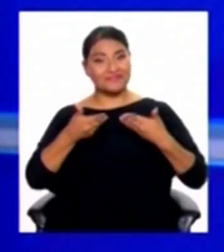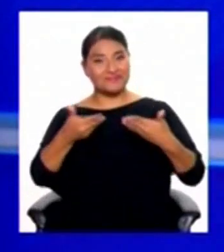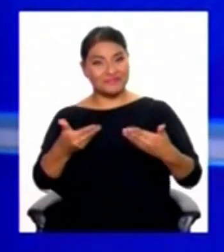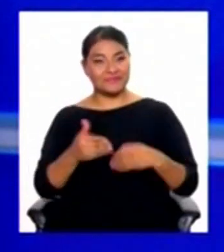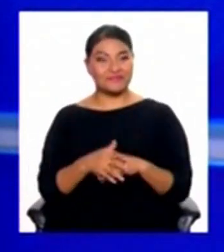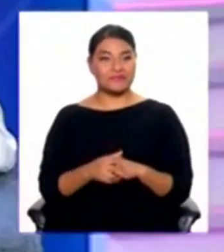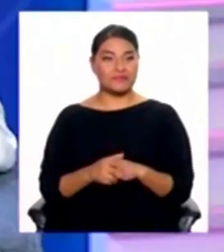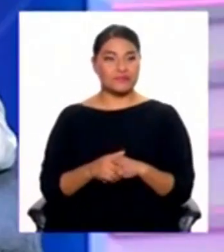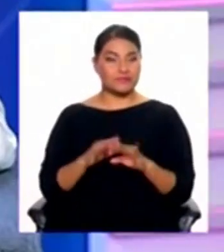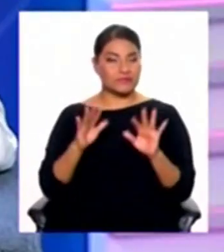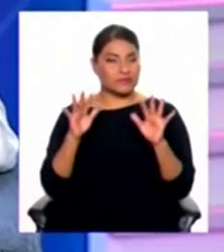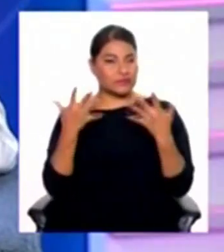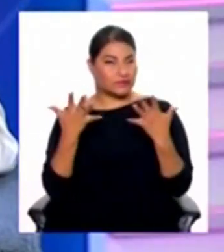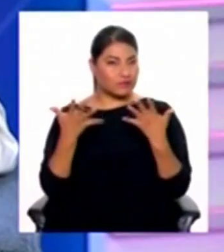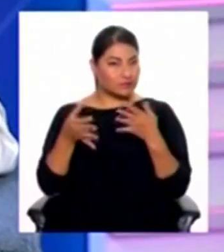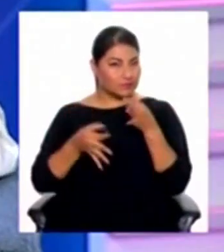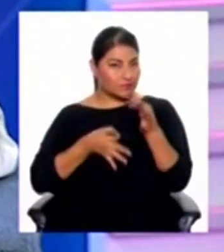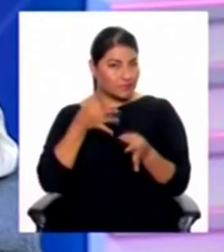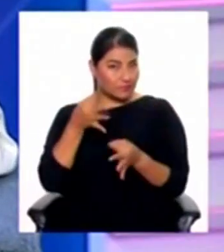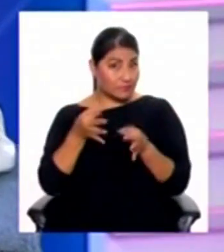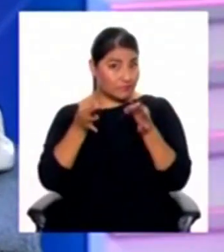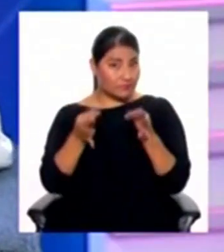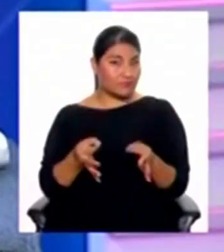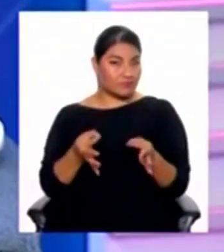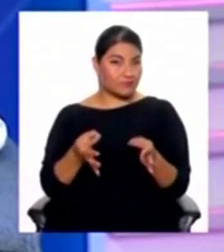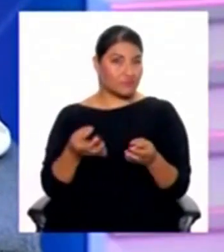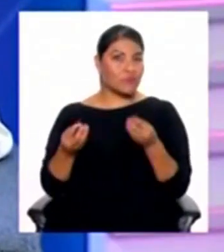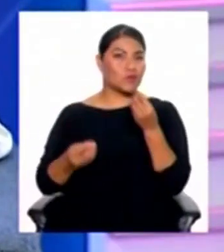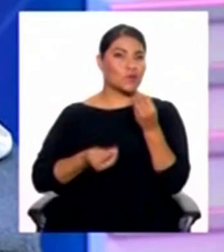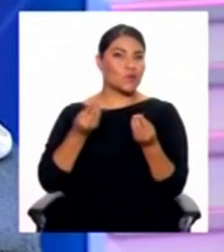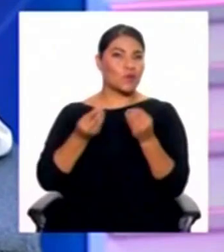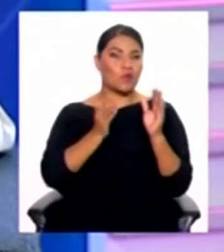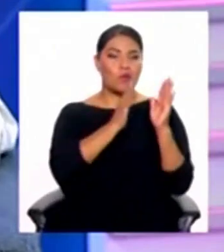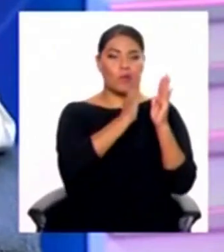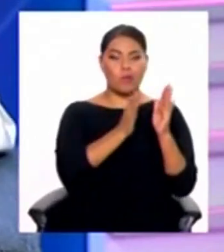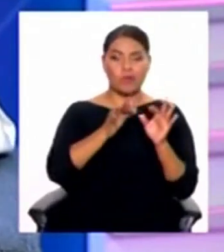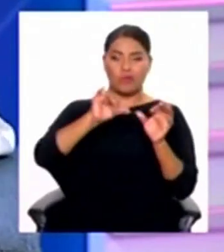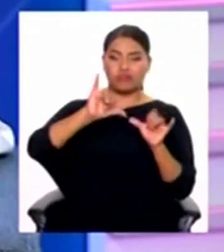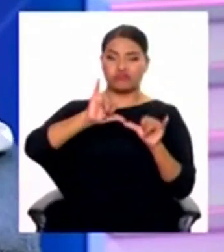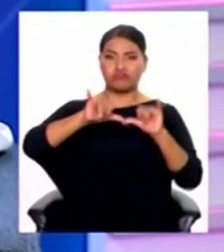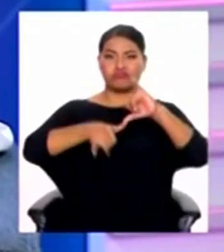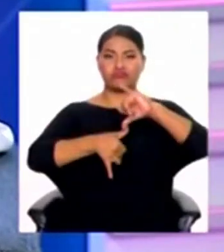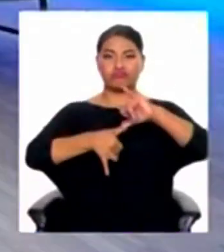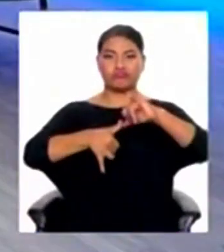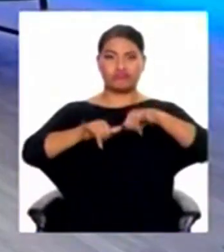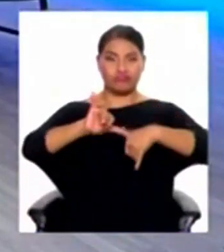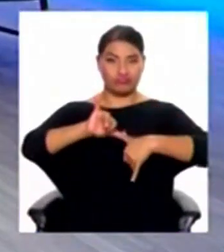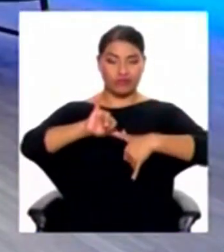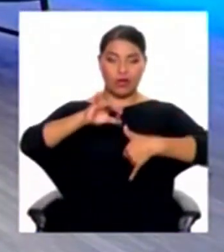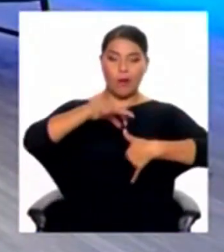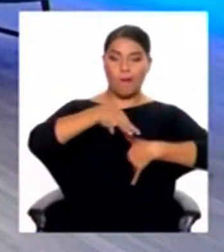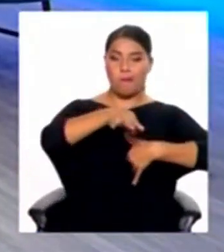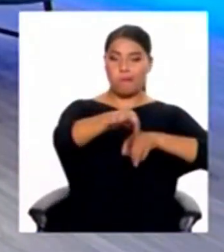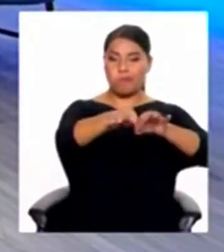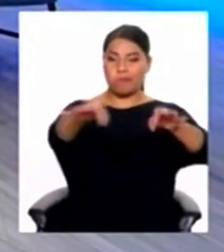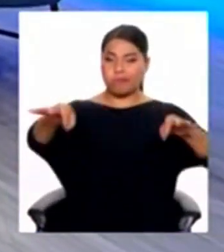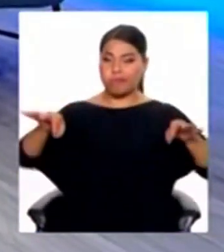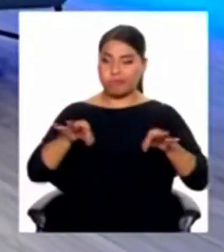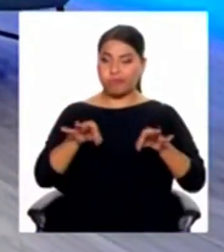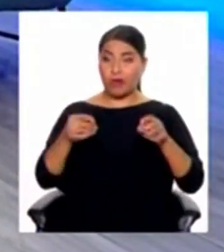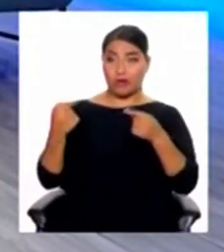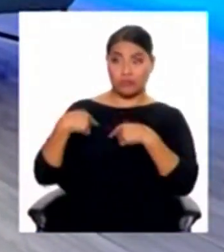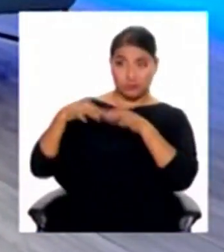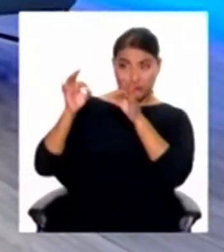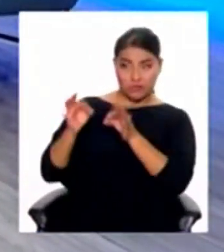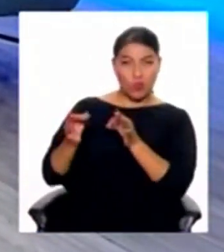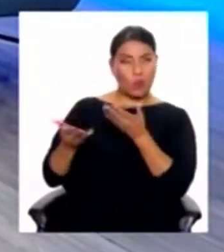menos como lo he planteado. ¿Cuál es la relevancia del ordenamiento territorial? ¿Es más o menos por donde había pintado la situación o hay algo